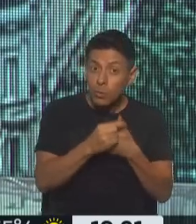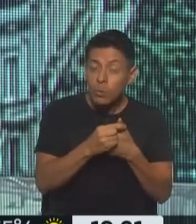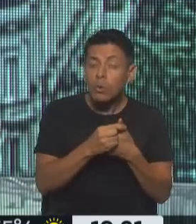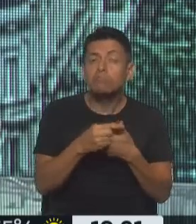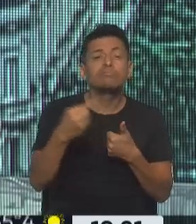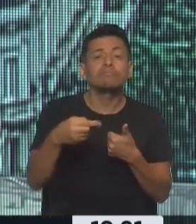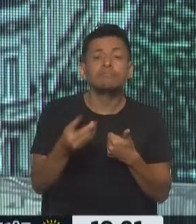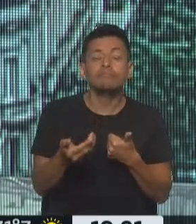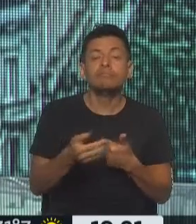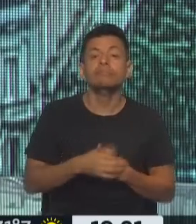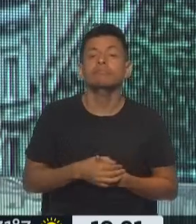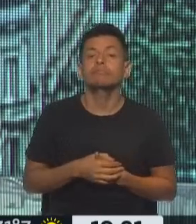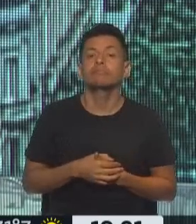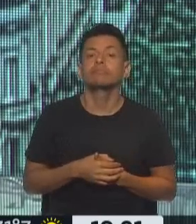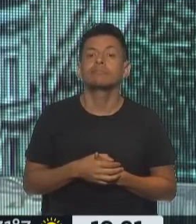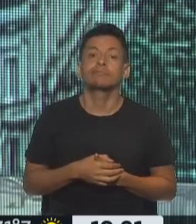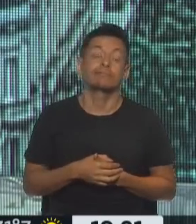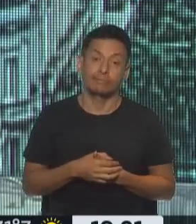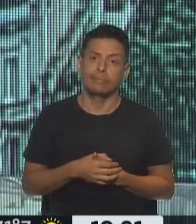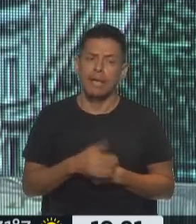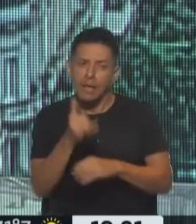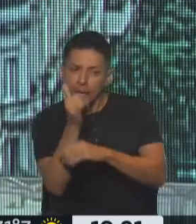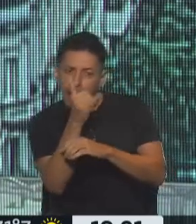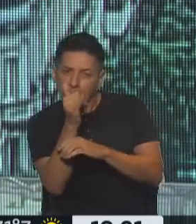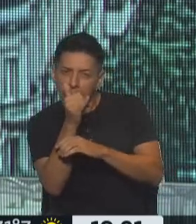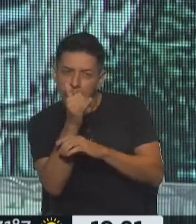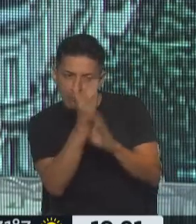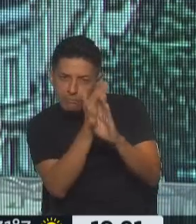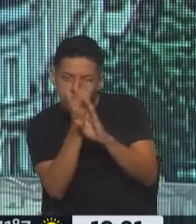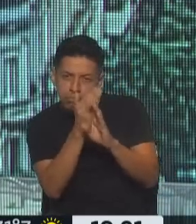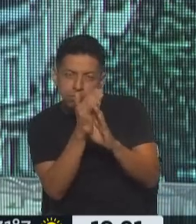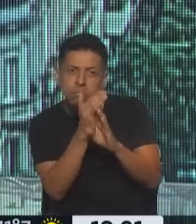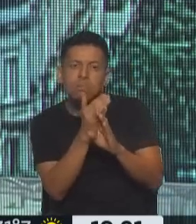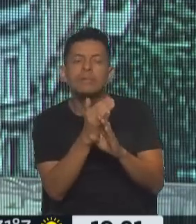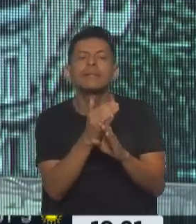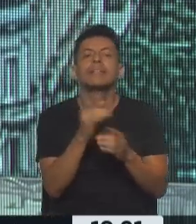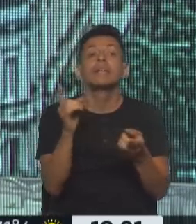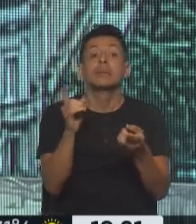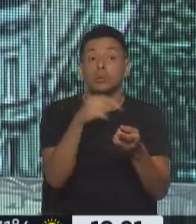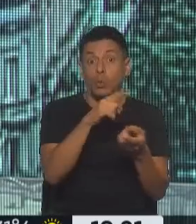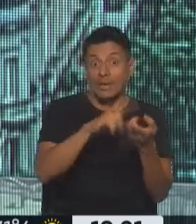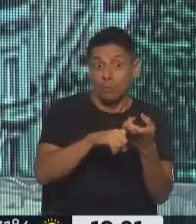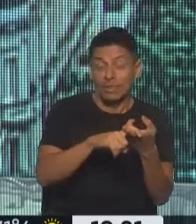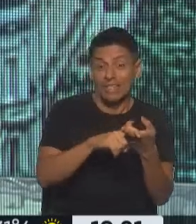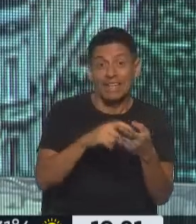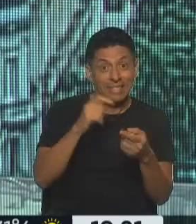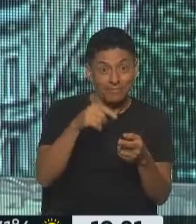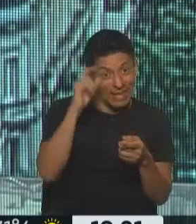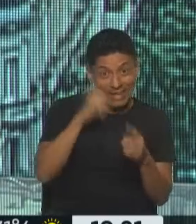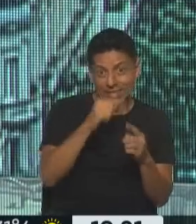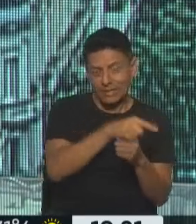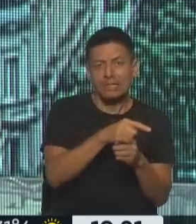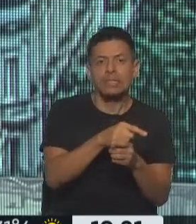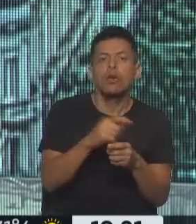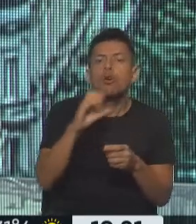más que para hacerle una cámara, para meterle cocaína al ex marido de su mujer actual, para que no venga más al